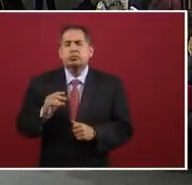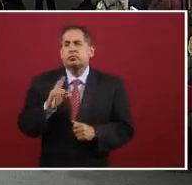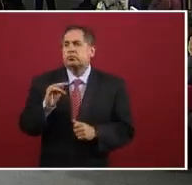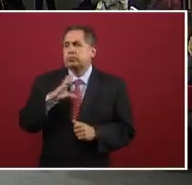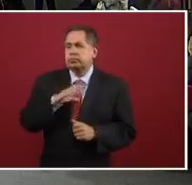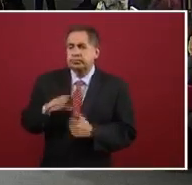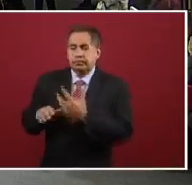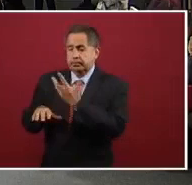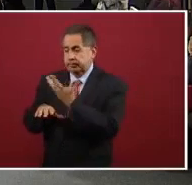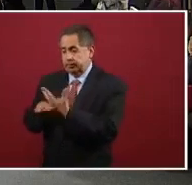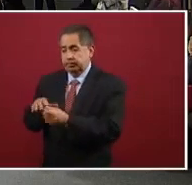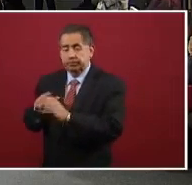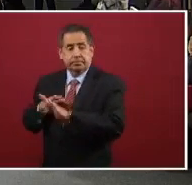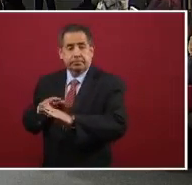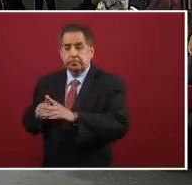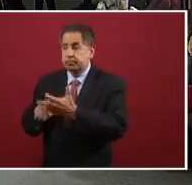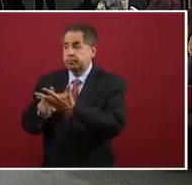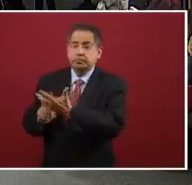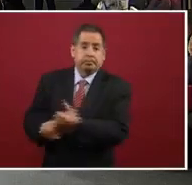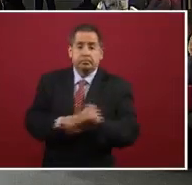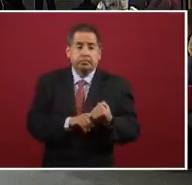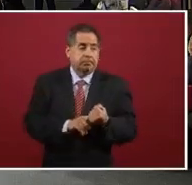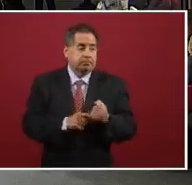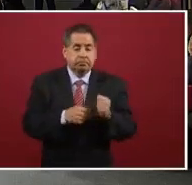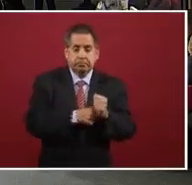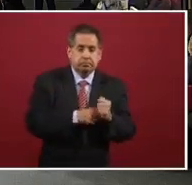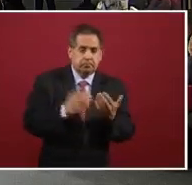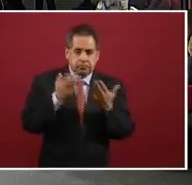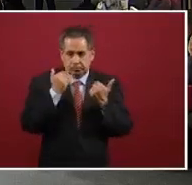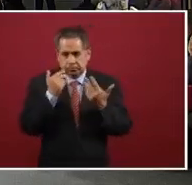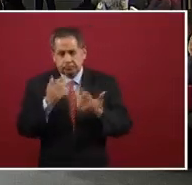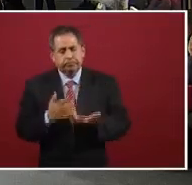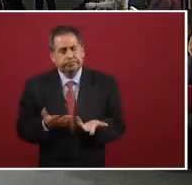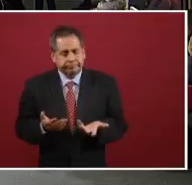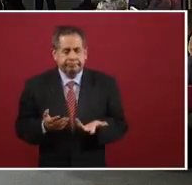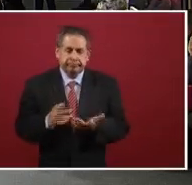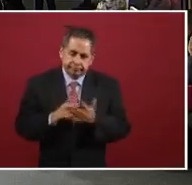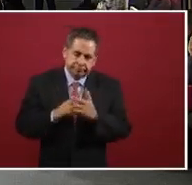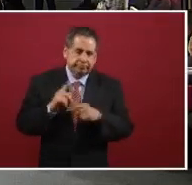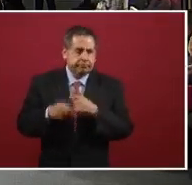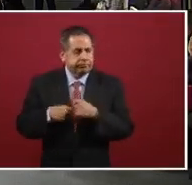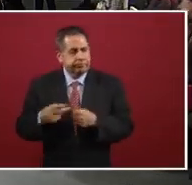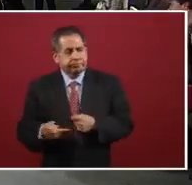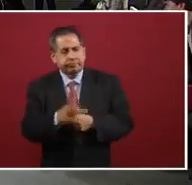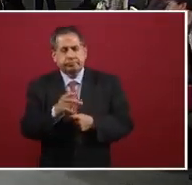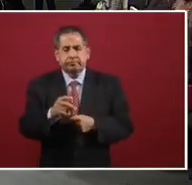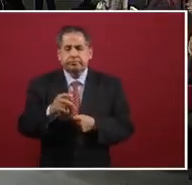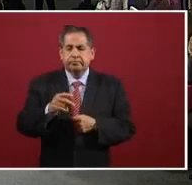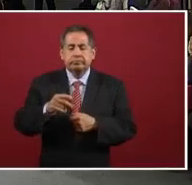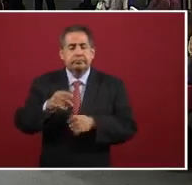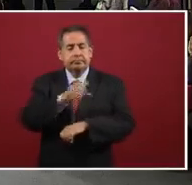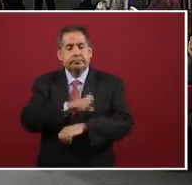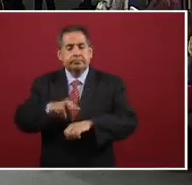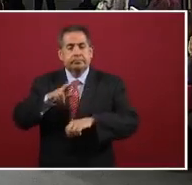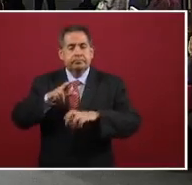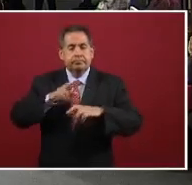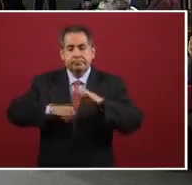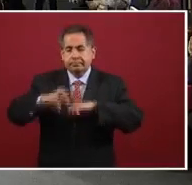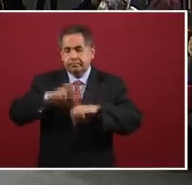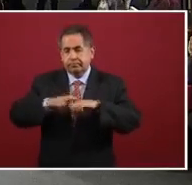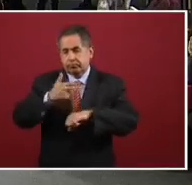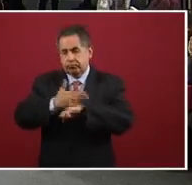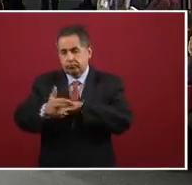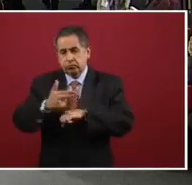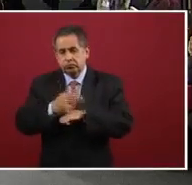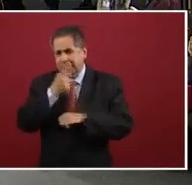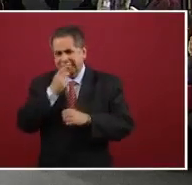migrantes secuestrados en el país. En La Razón volvimos a entrevistar a Alden Rivera, embajador de Honduras en México, y él insiste que